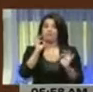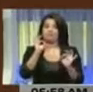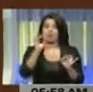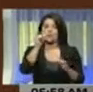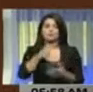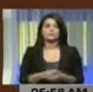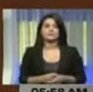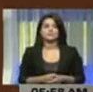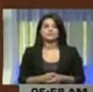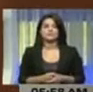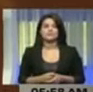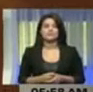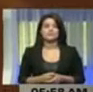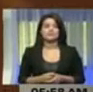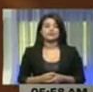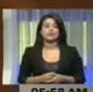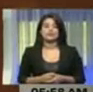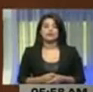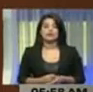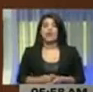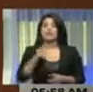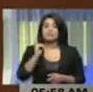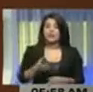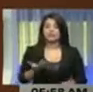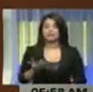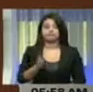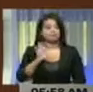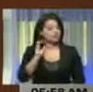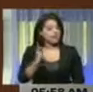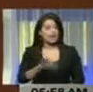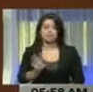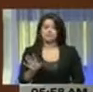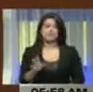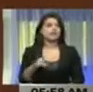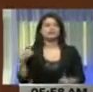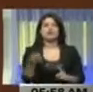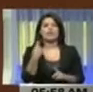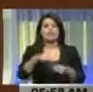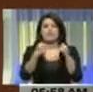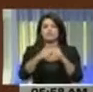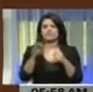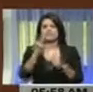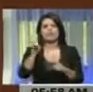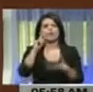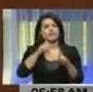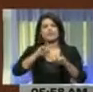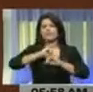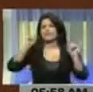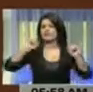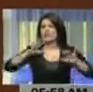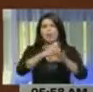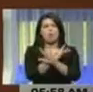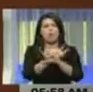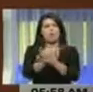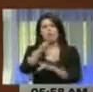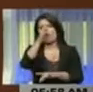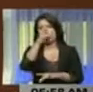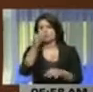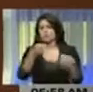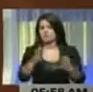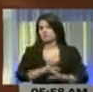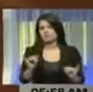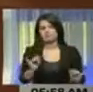papelazo. Garrido. Deberían hacerlo en todas las panaderías del país para que se acabe la guachafita que tiene.